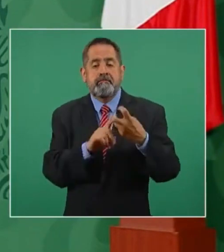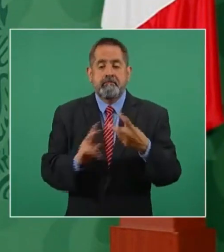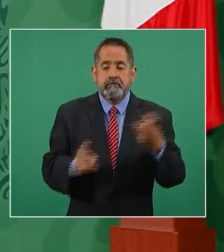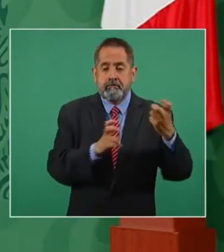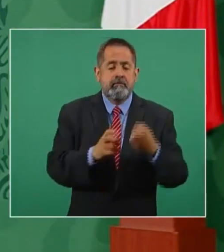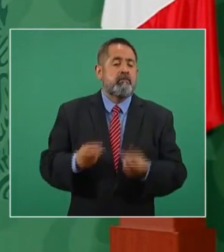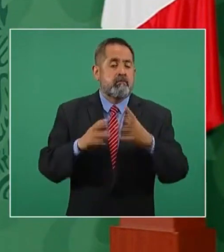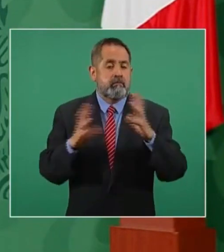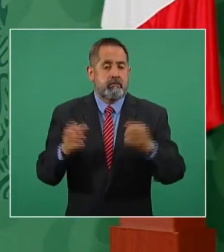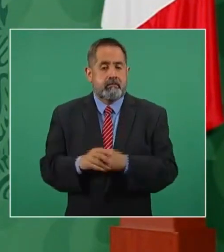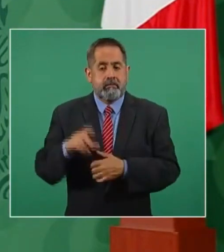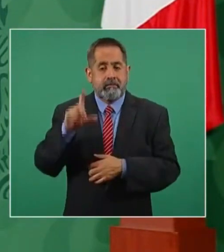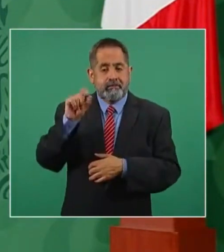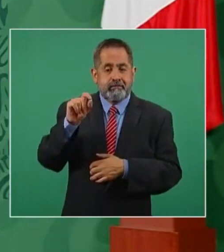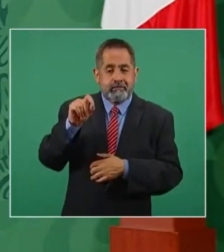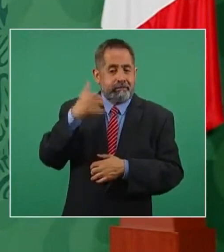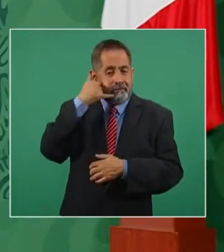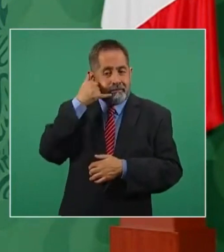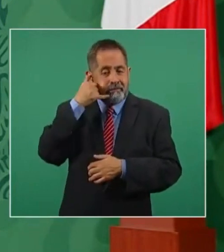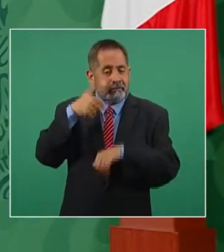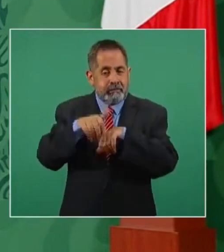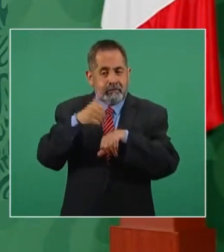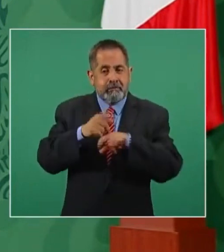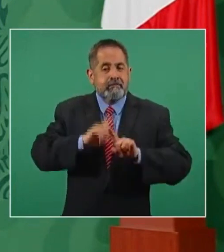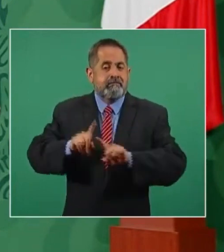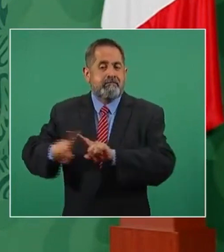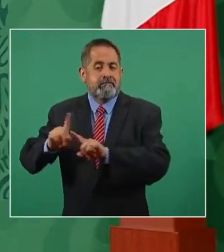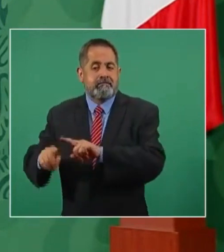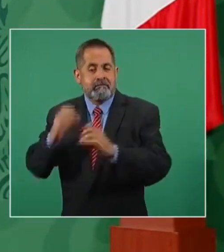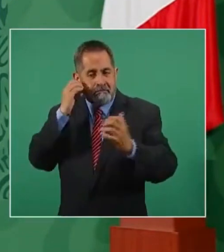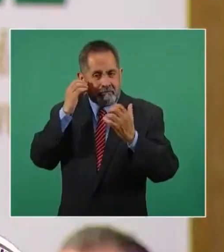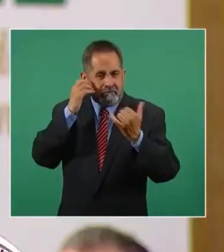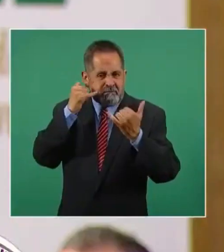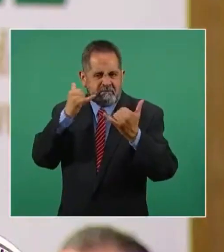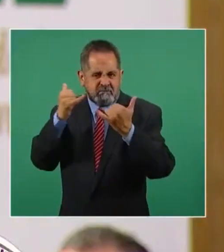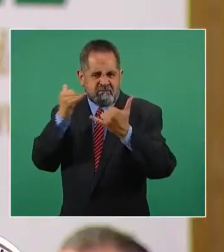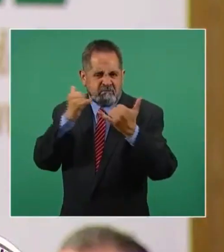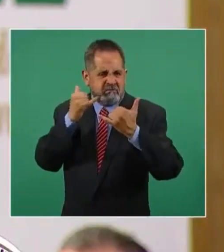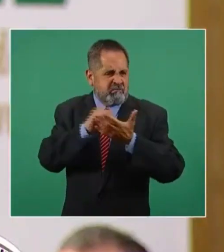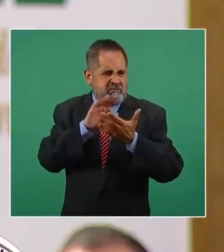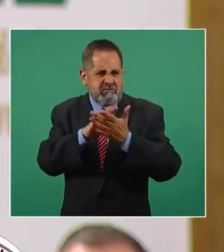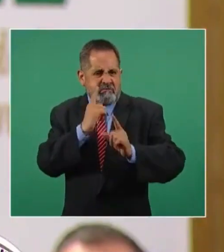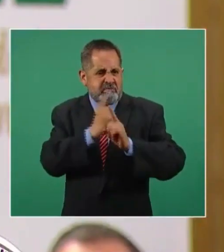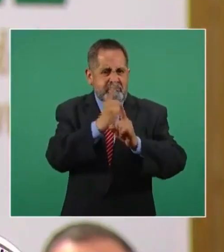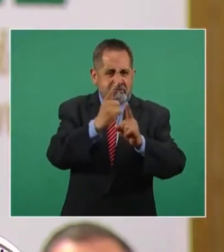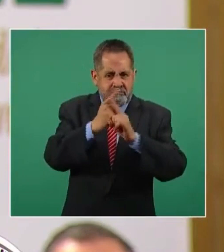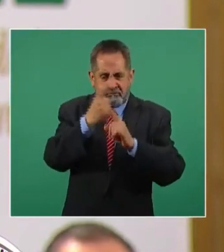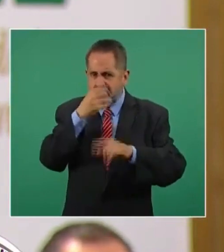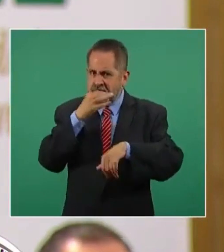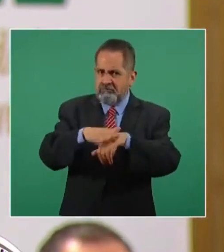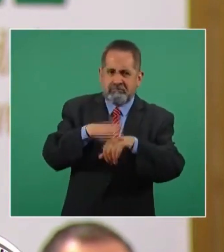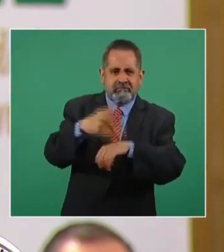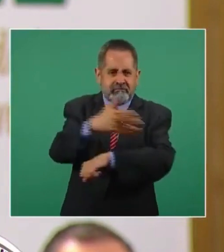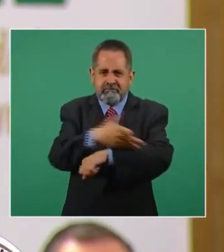documentado más de 20 números de prepago que son utilizados por los delincuentes para llamar a los familiares de